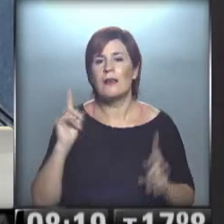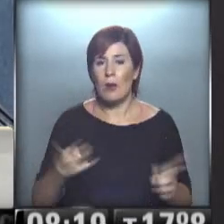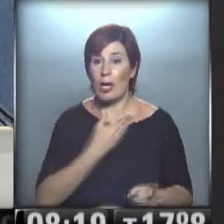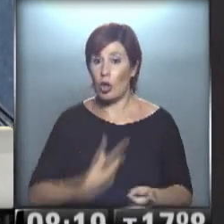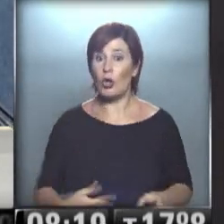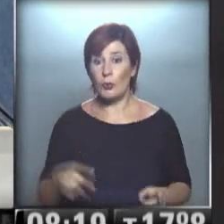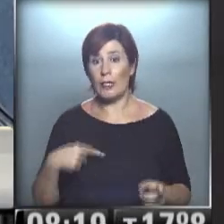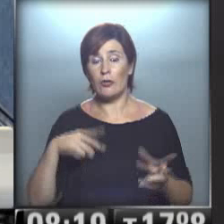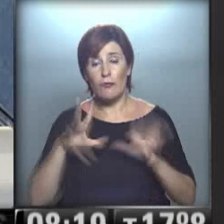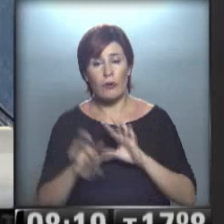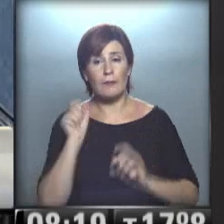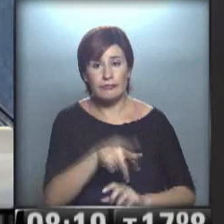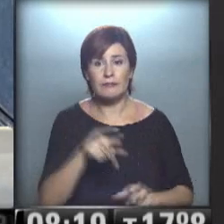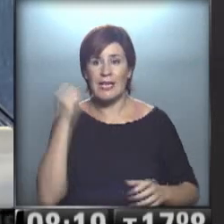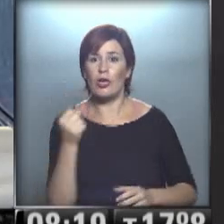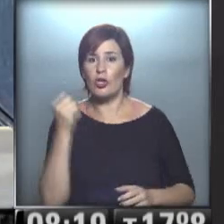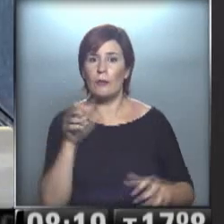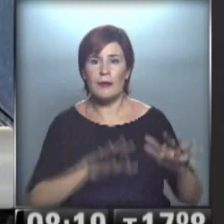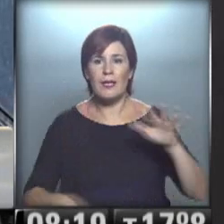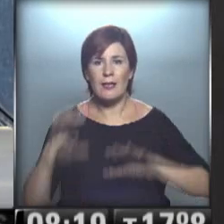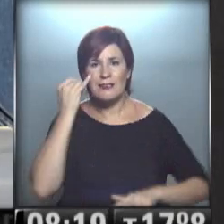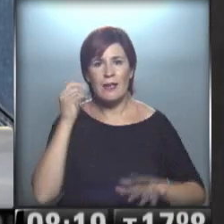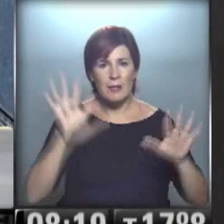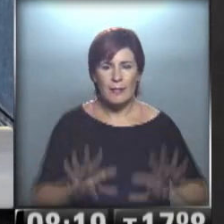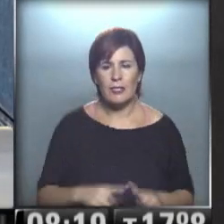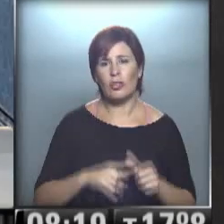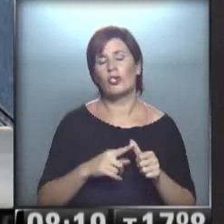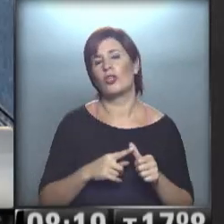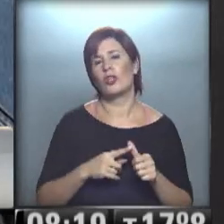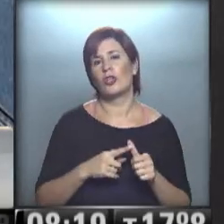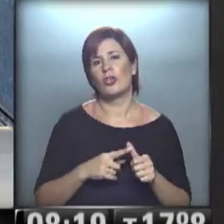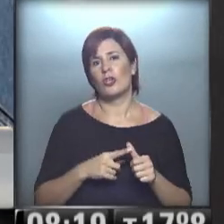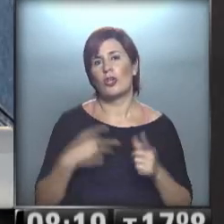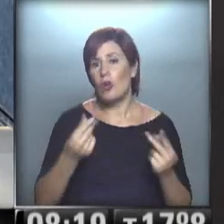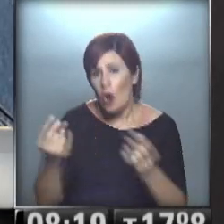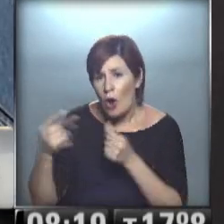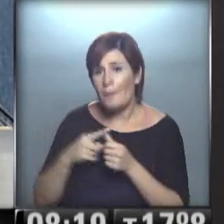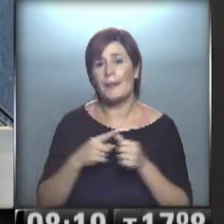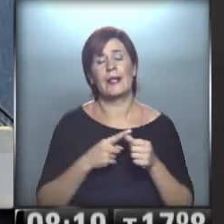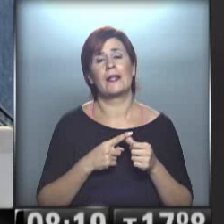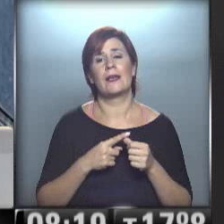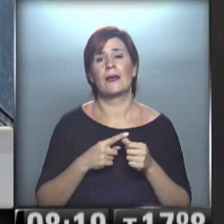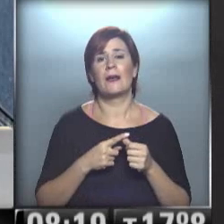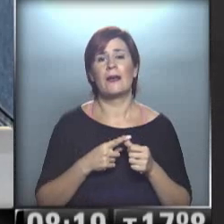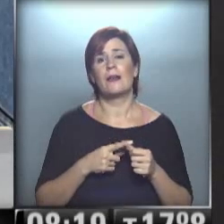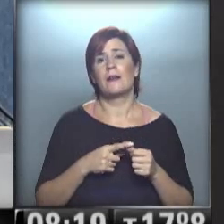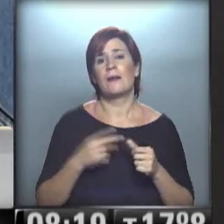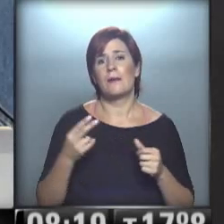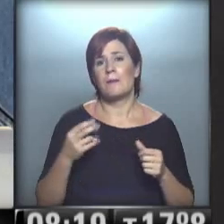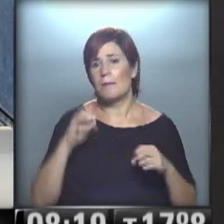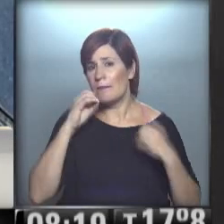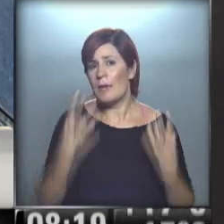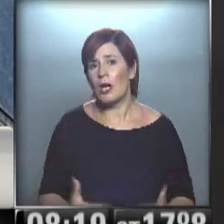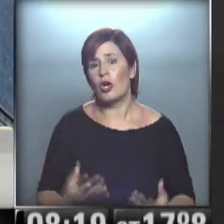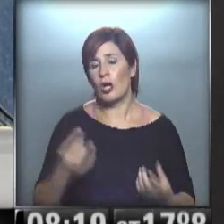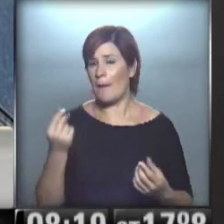priorizado el incremento de la demanda agregada, la potenciación del consumo, la generación de la recuperación del proceso de mejoramiento